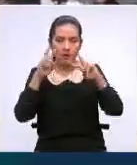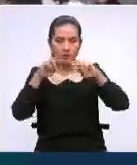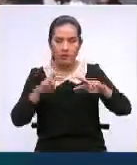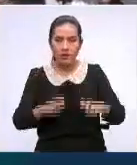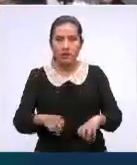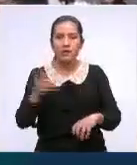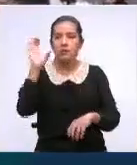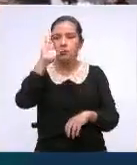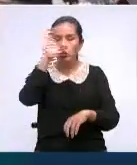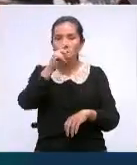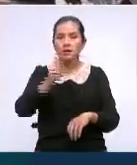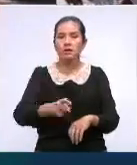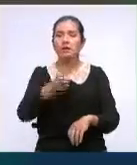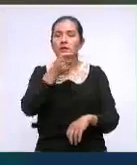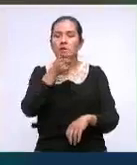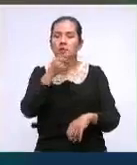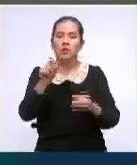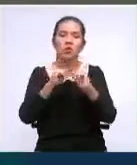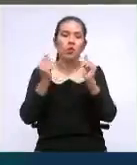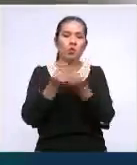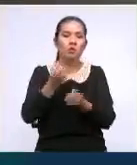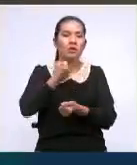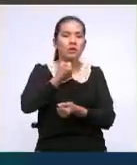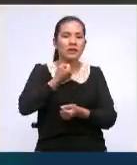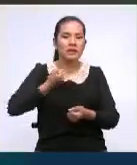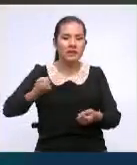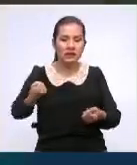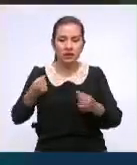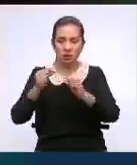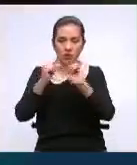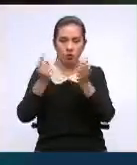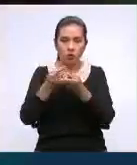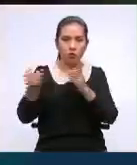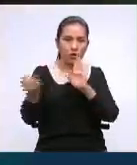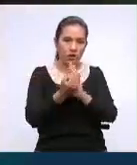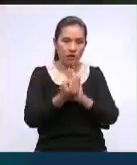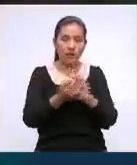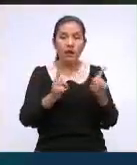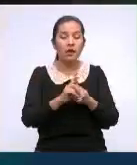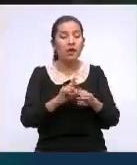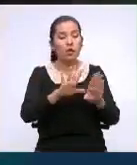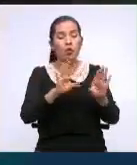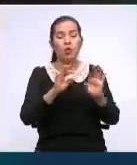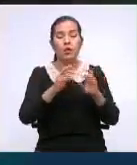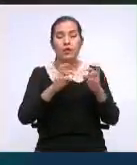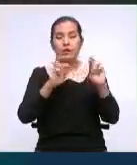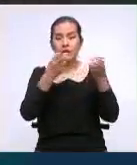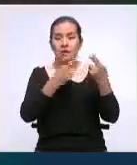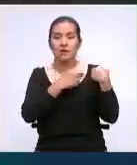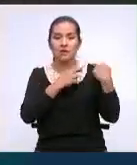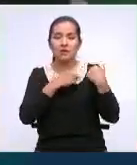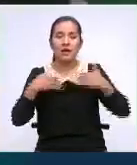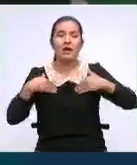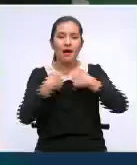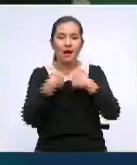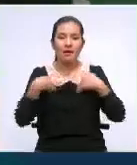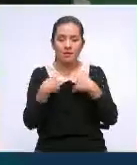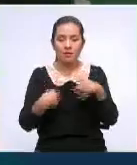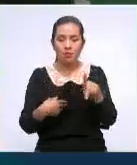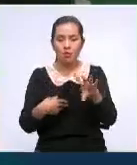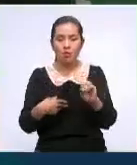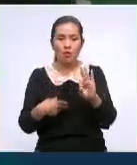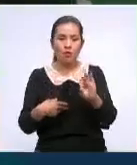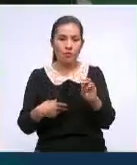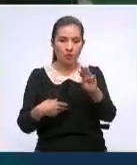poder identificar a, en este caso, a los posibles autores. POFOMA ha realizado las actuaciones necesarias para poder igual ver